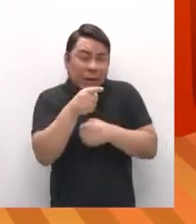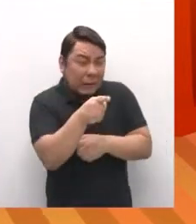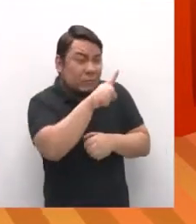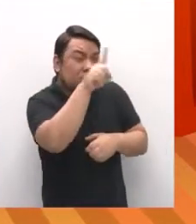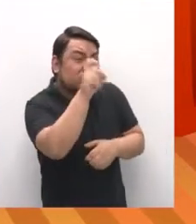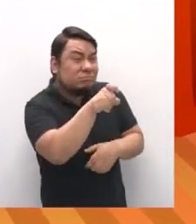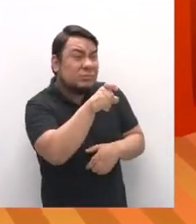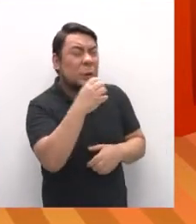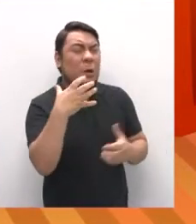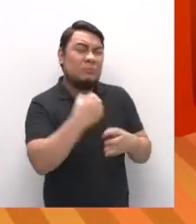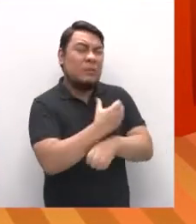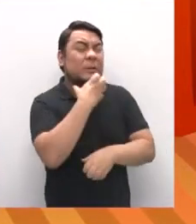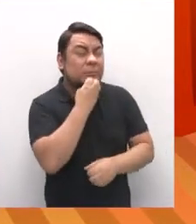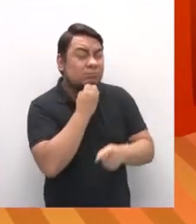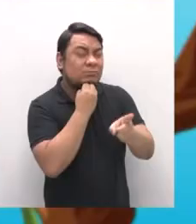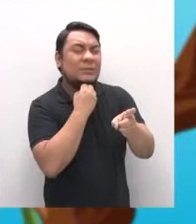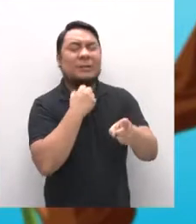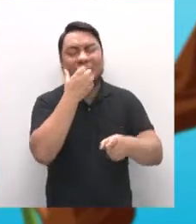querías?